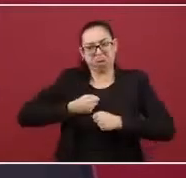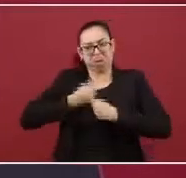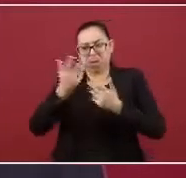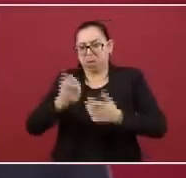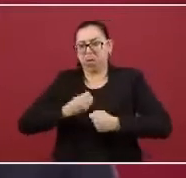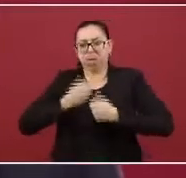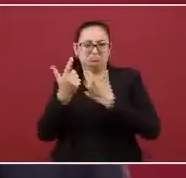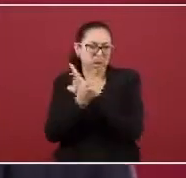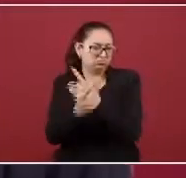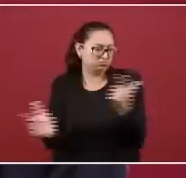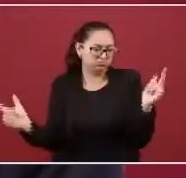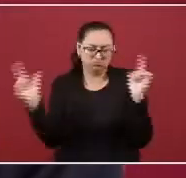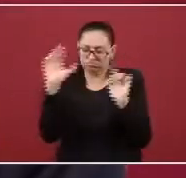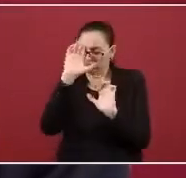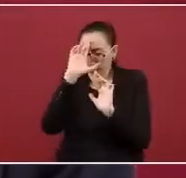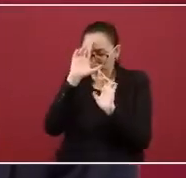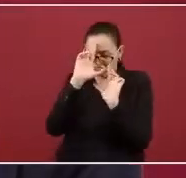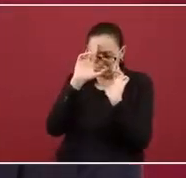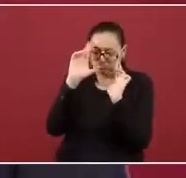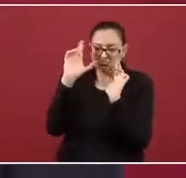plenas.